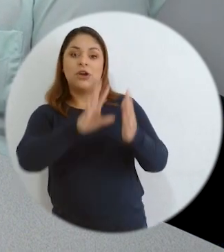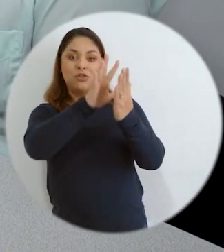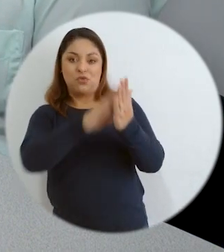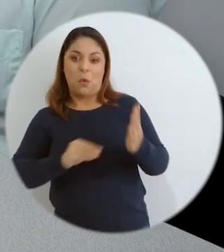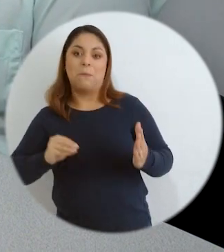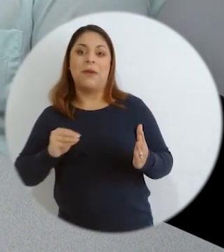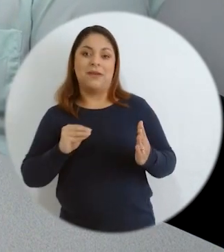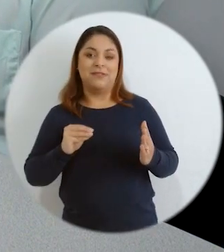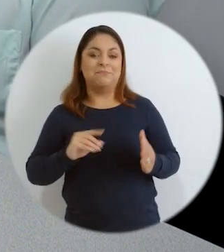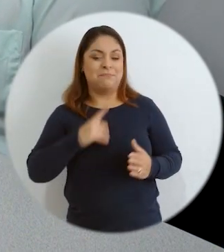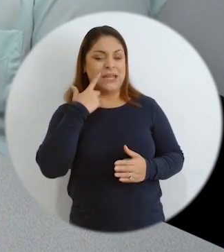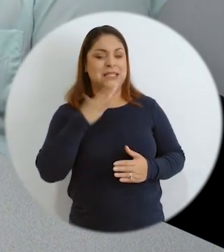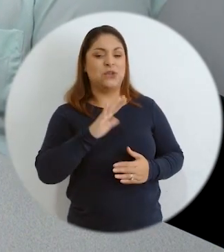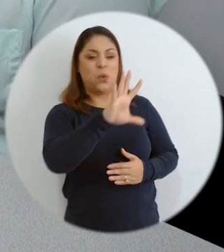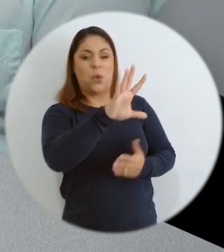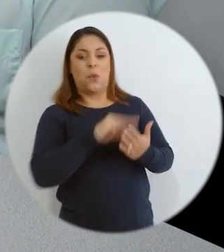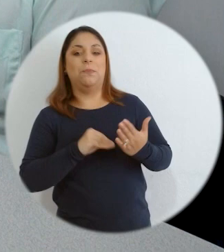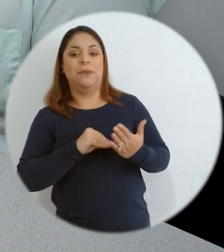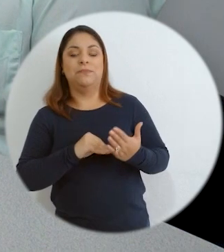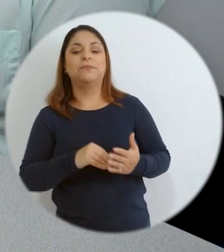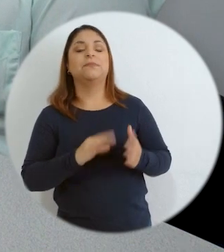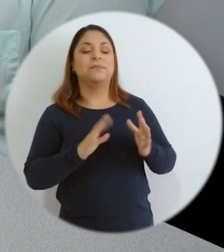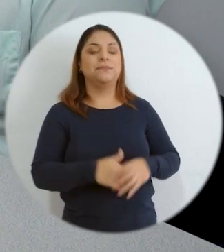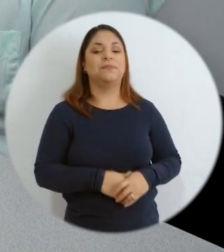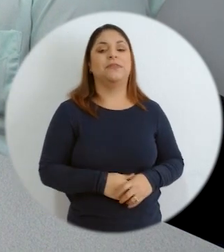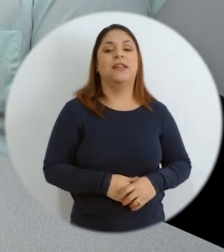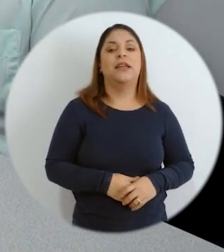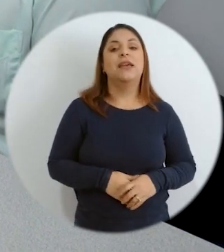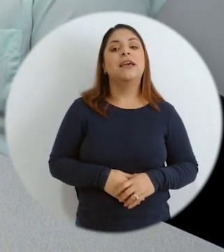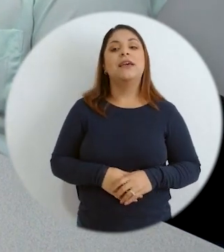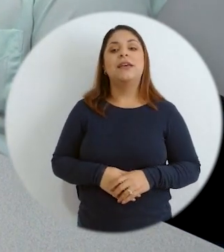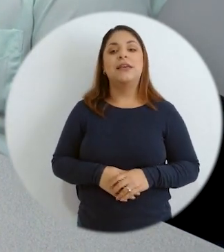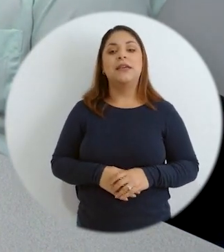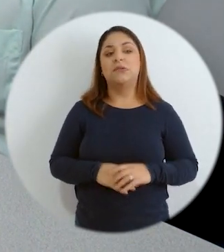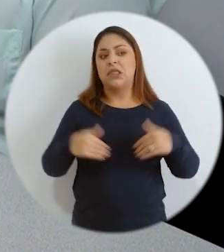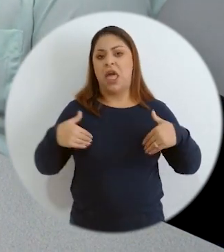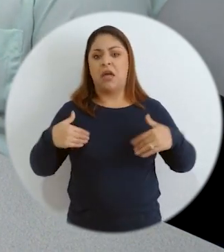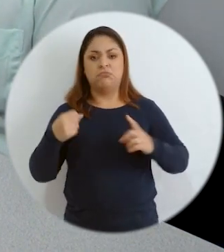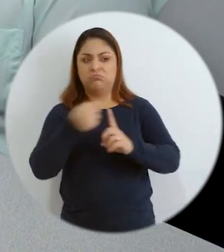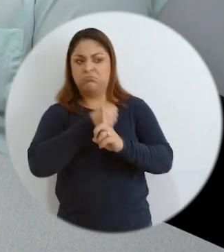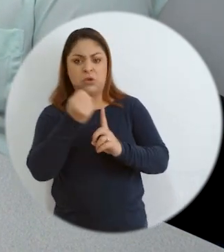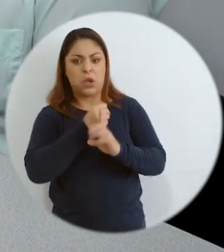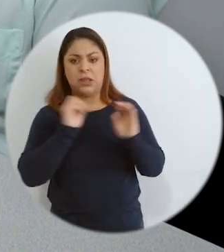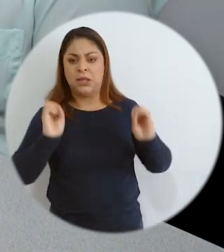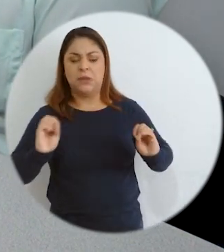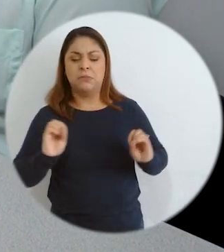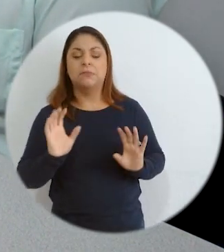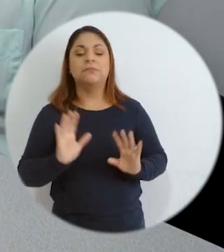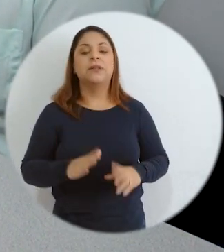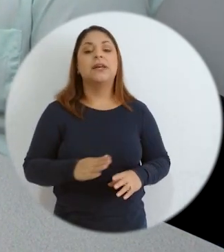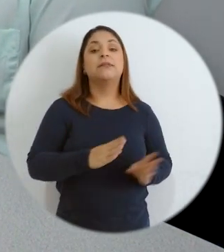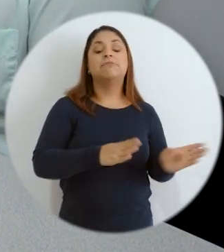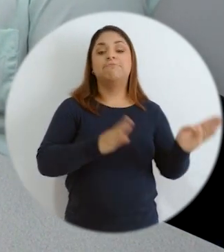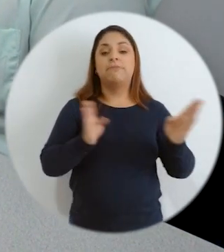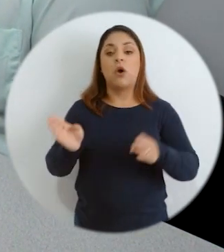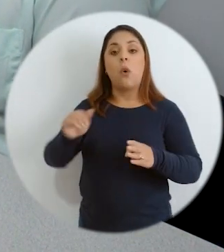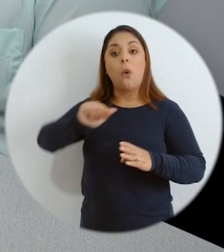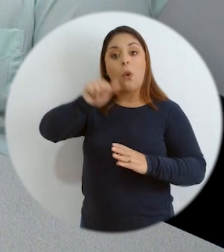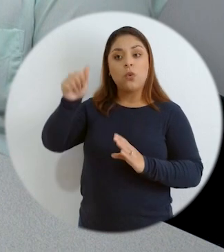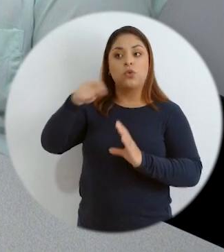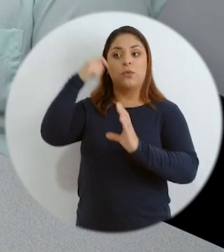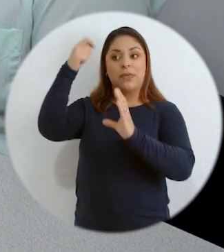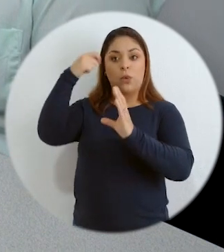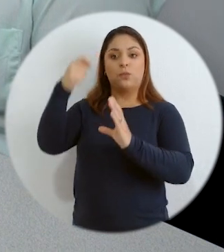niños tienden a hacer muchas o repetir muchos de los comportamientos que observaron. Y tampoco toman una actitud violenta en la mayoría de los